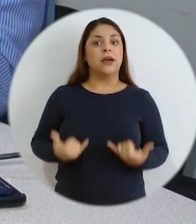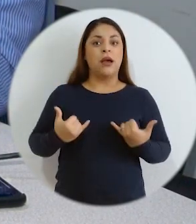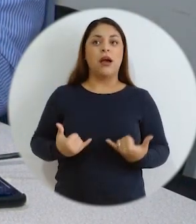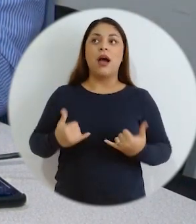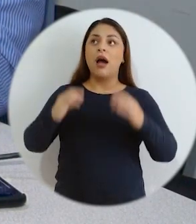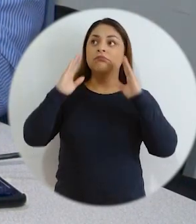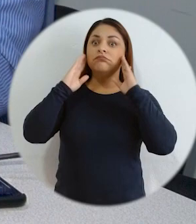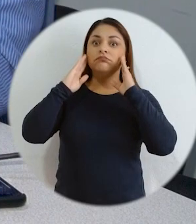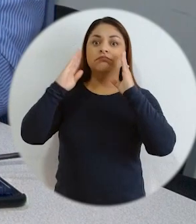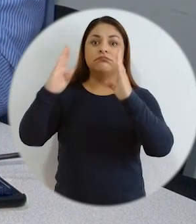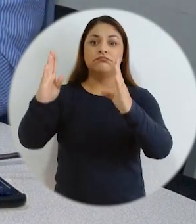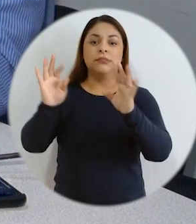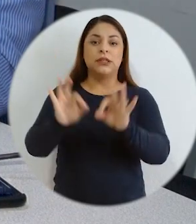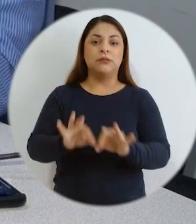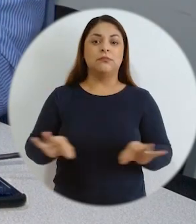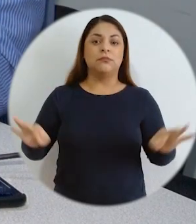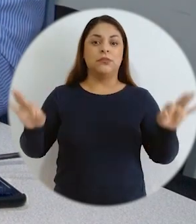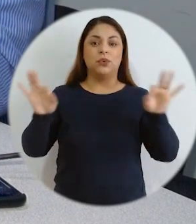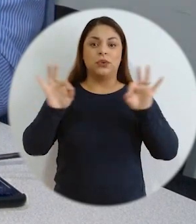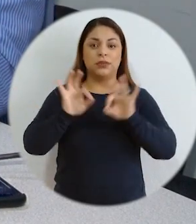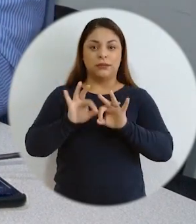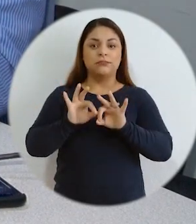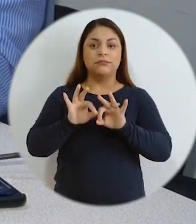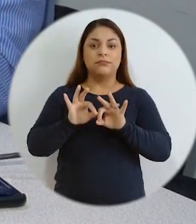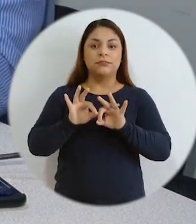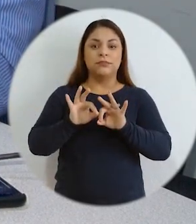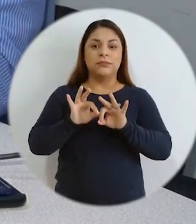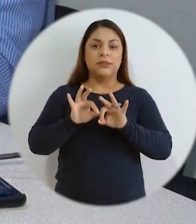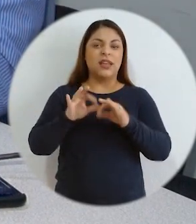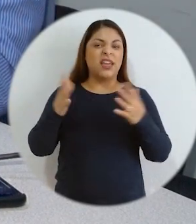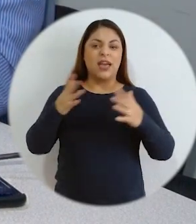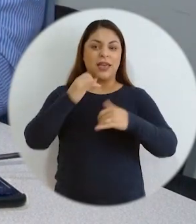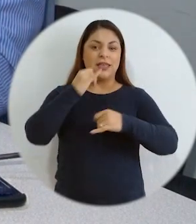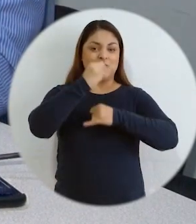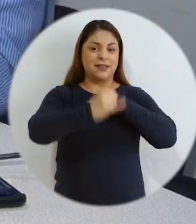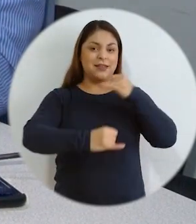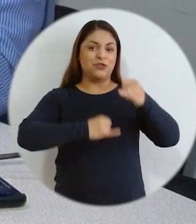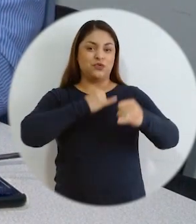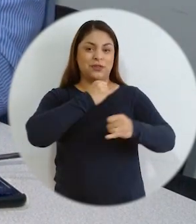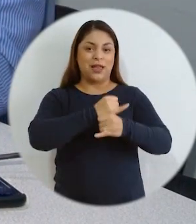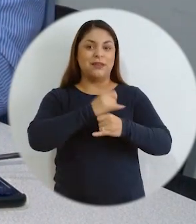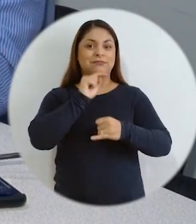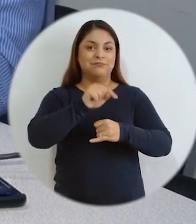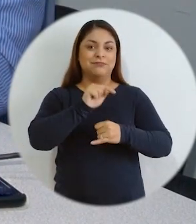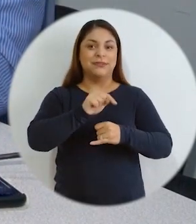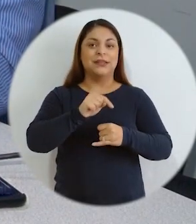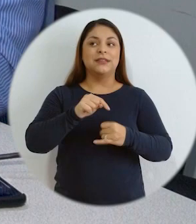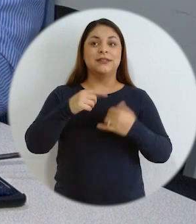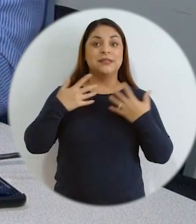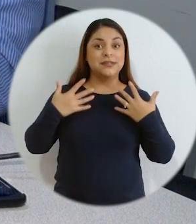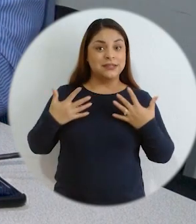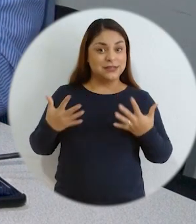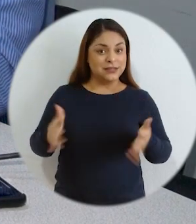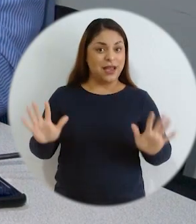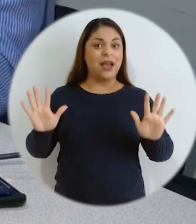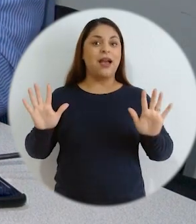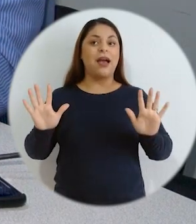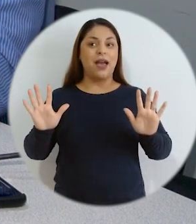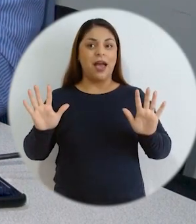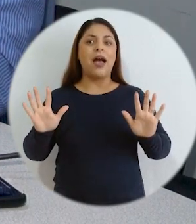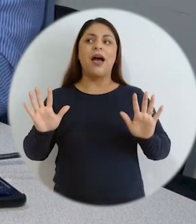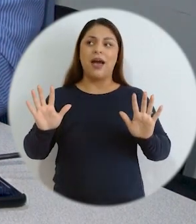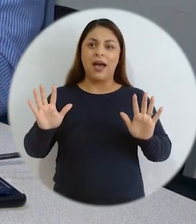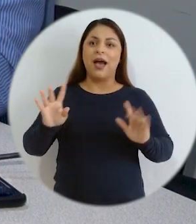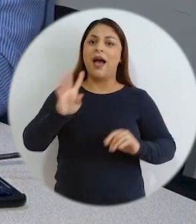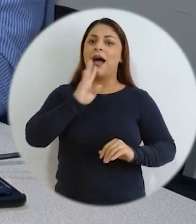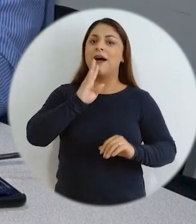azul empezó a tomar importancia en los círculos internacionales.